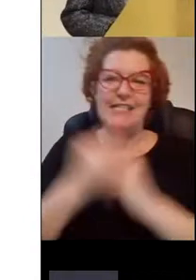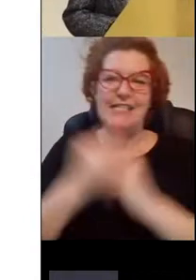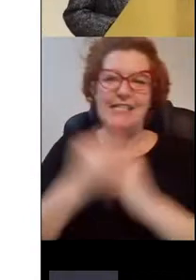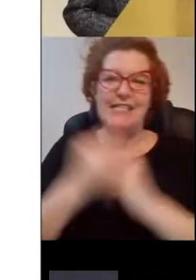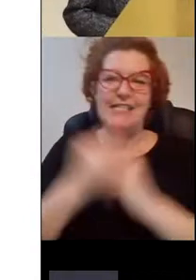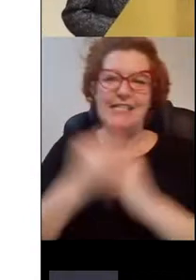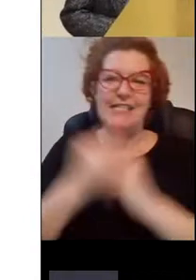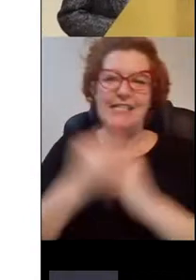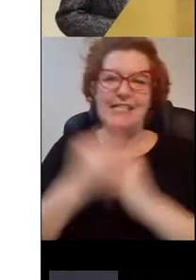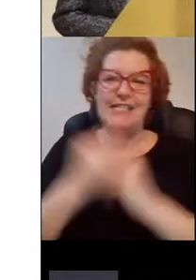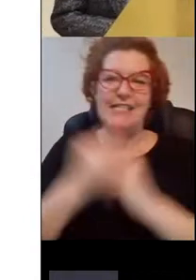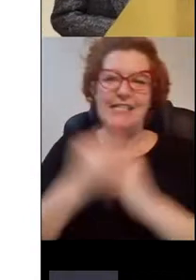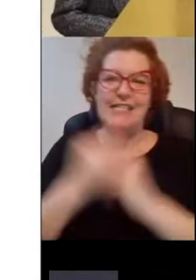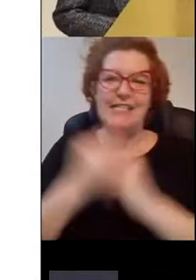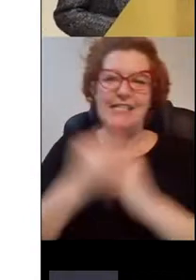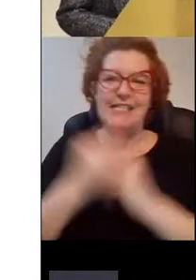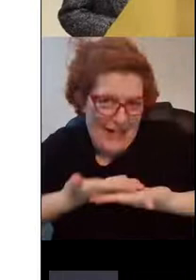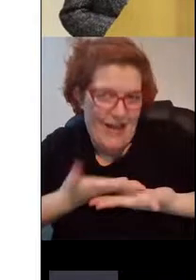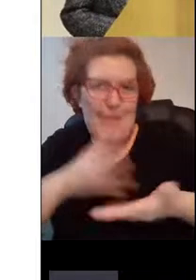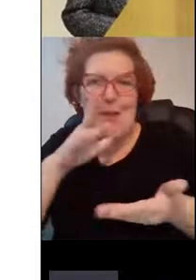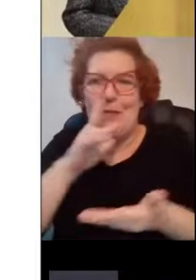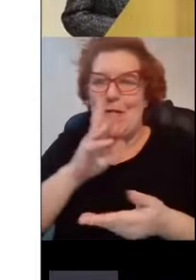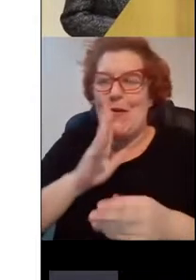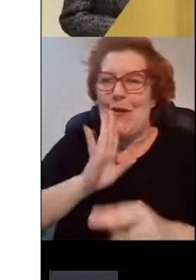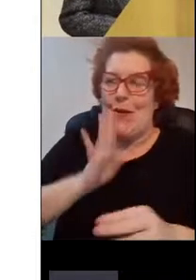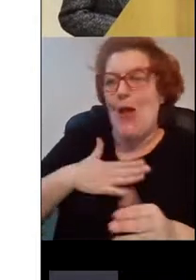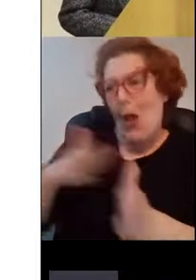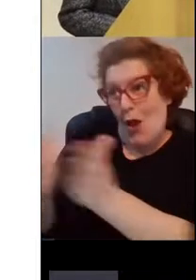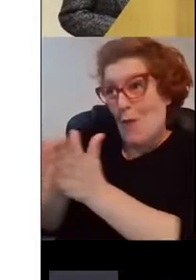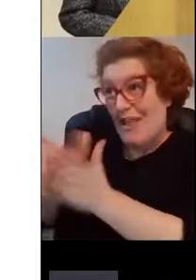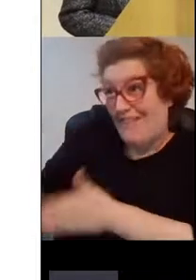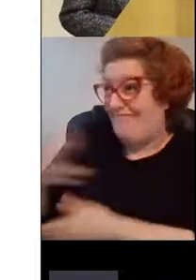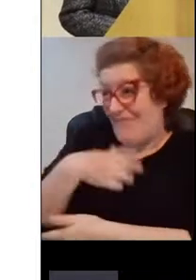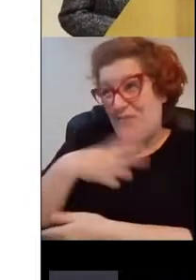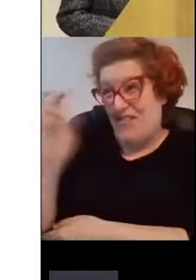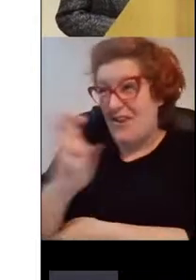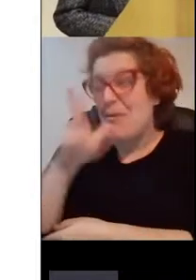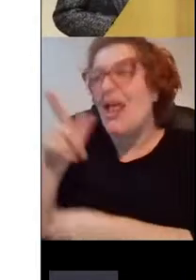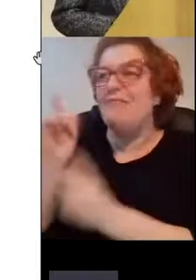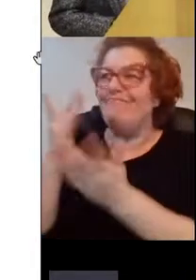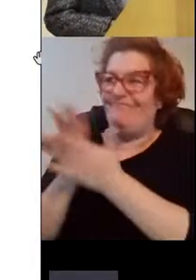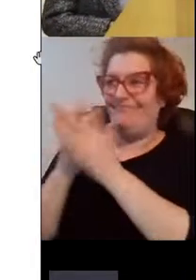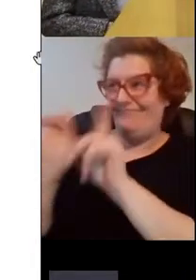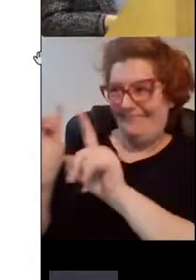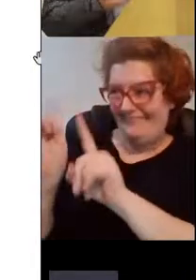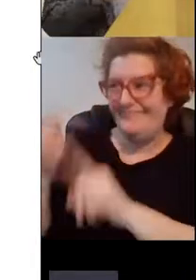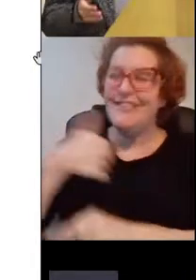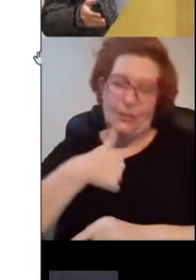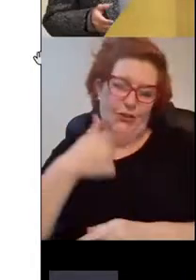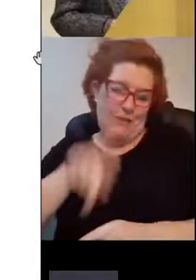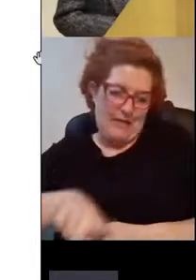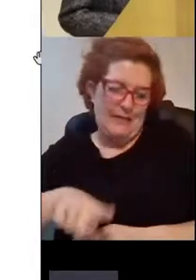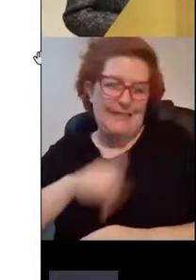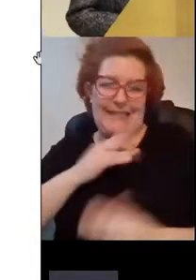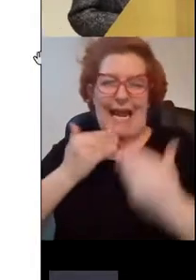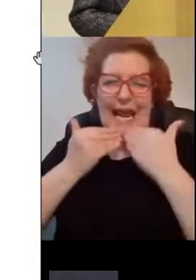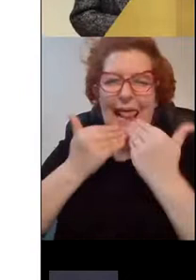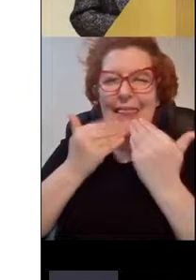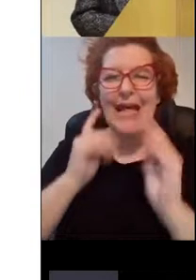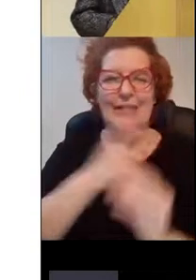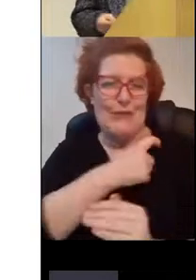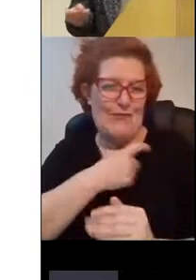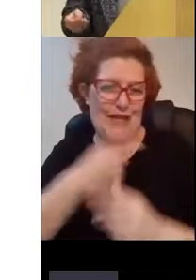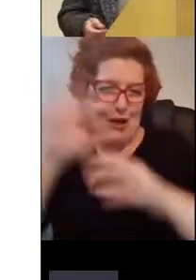gracias en nombre de Marta Linaja, que no ha podido asistir porque estaba en clase, en el mío propio, el comité organizador de